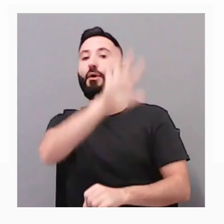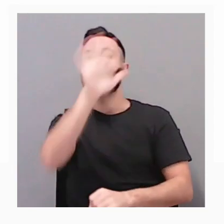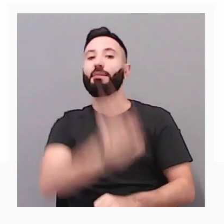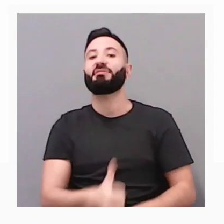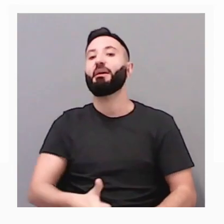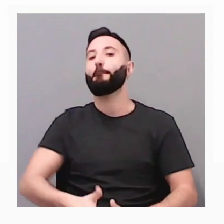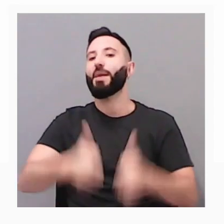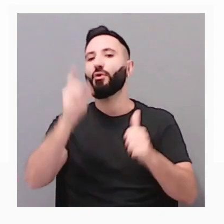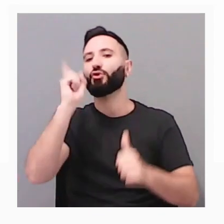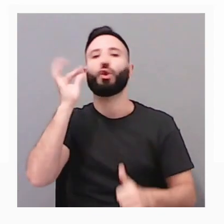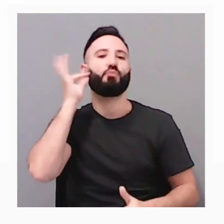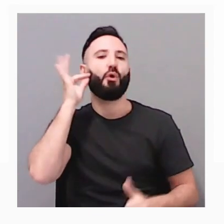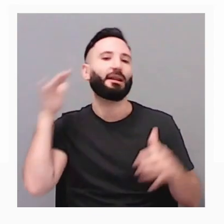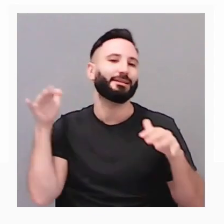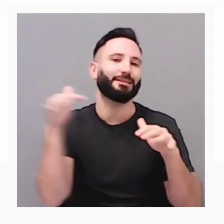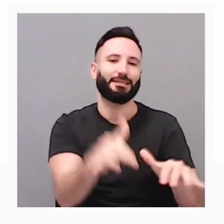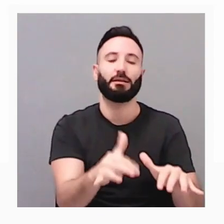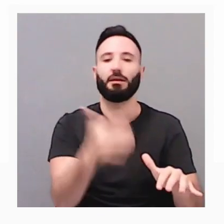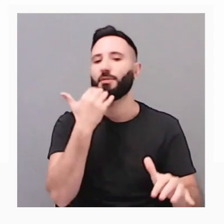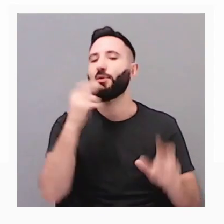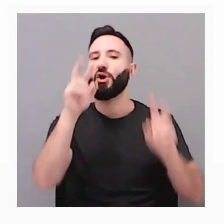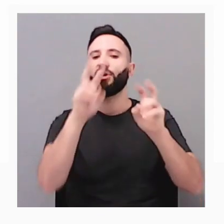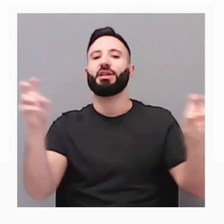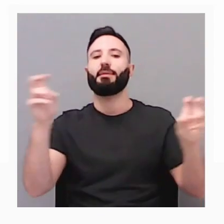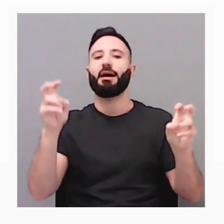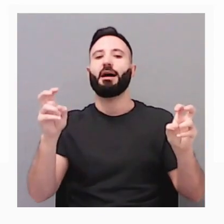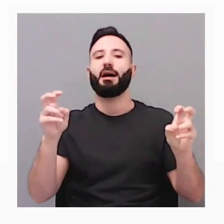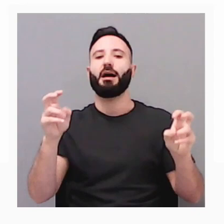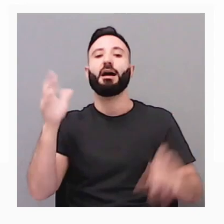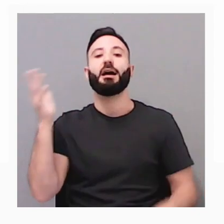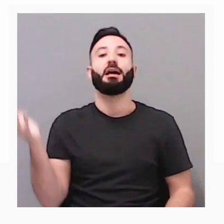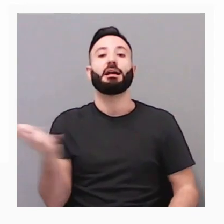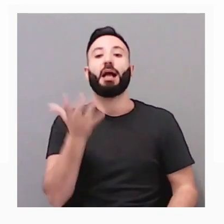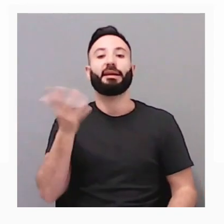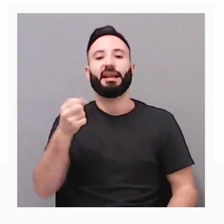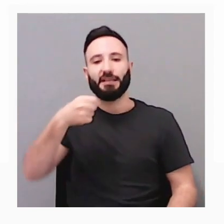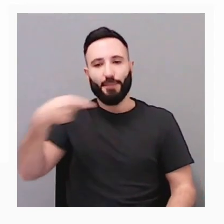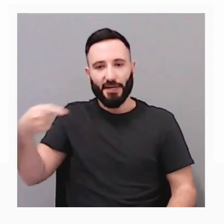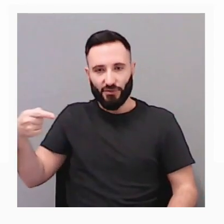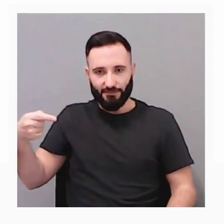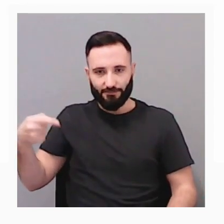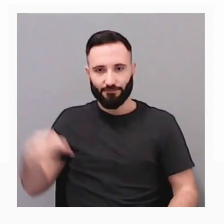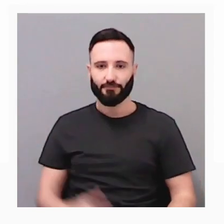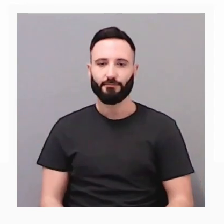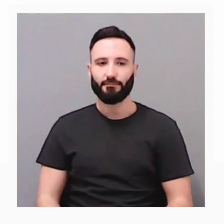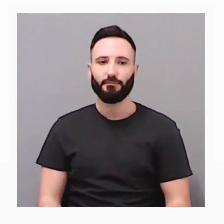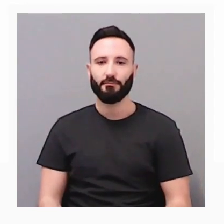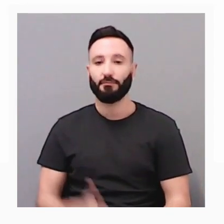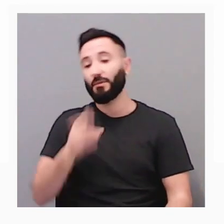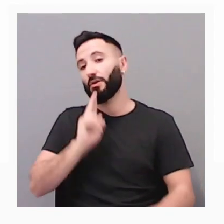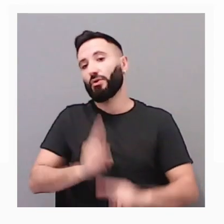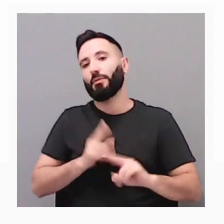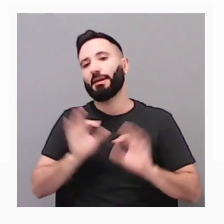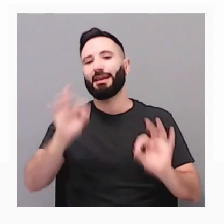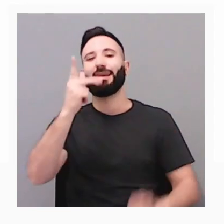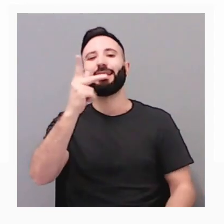encaminados únicamente a mujeres, como es el tema de, por ejemplo, las gobernantas de piso, las camareras de piso, las que llaman las